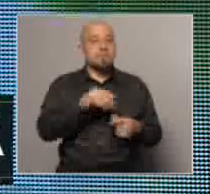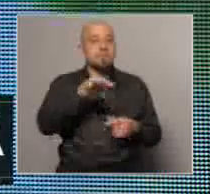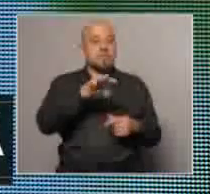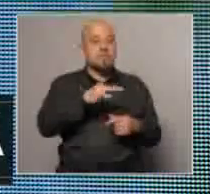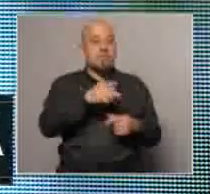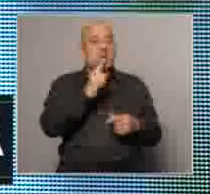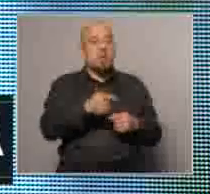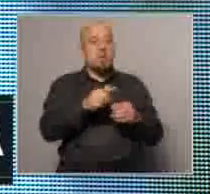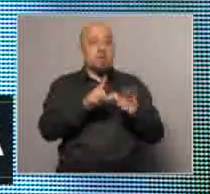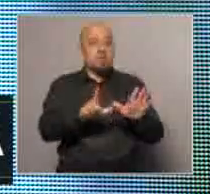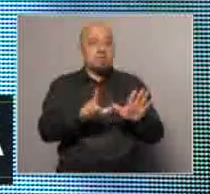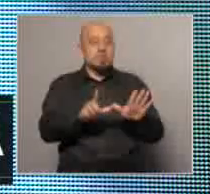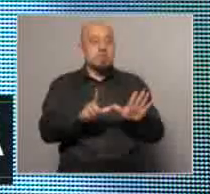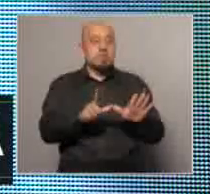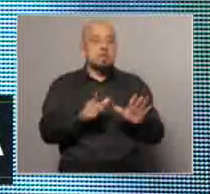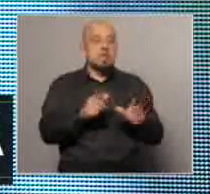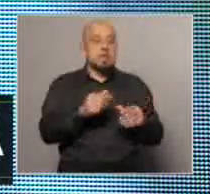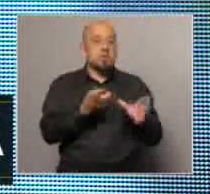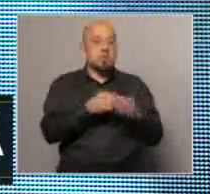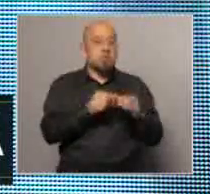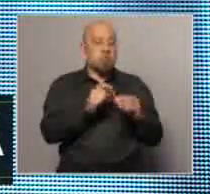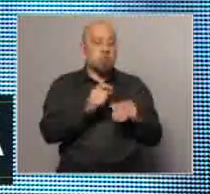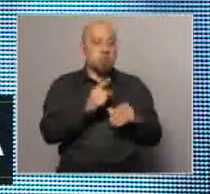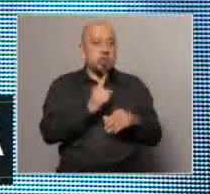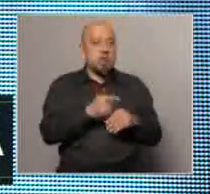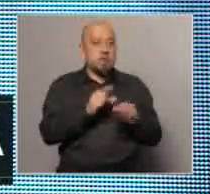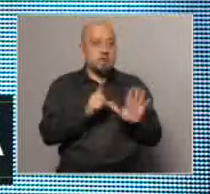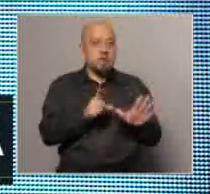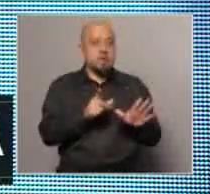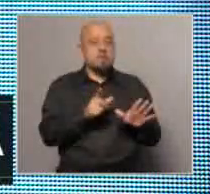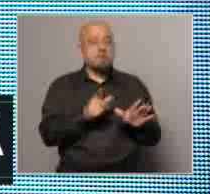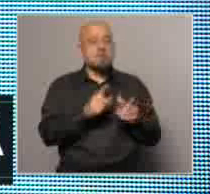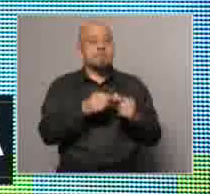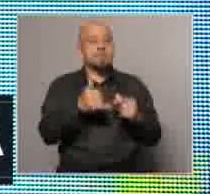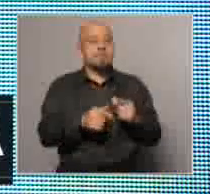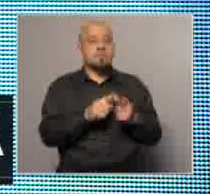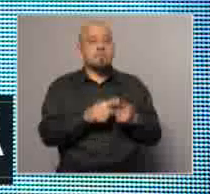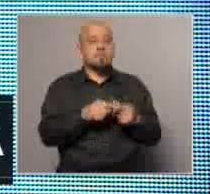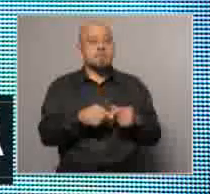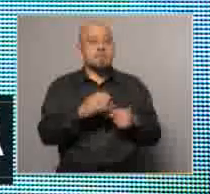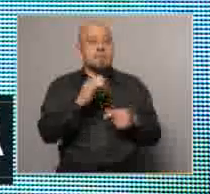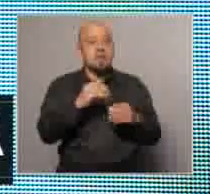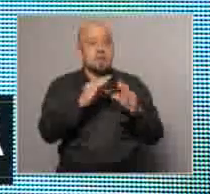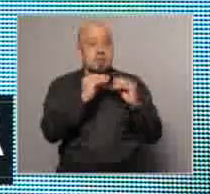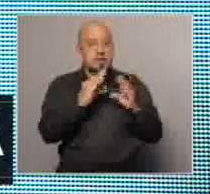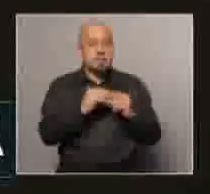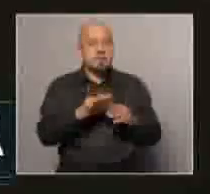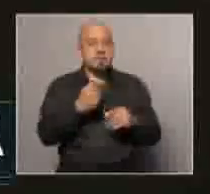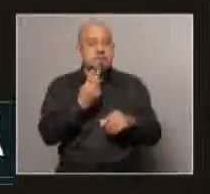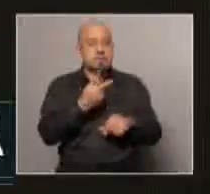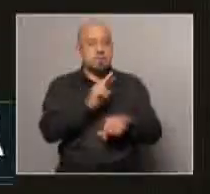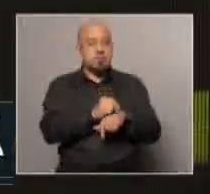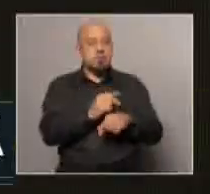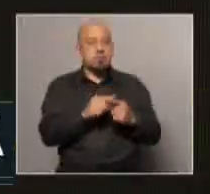del G7 que realmente tiene esta regulación del cannabis, tanto para los dos usos,